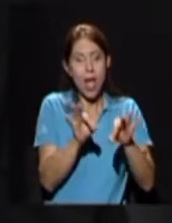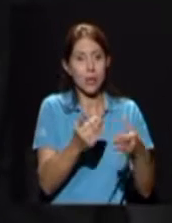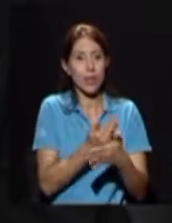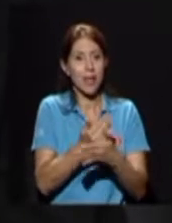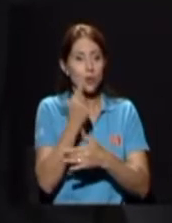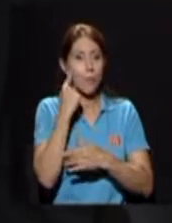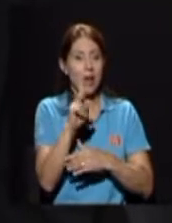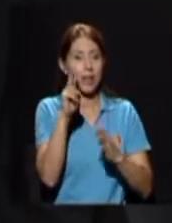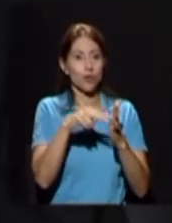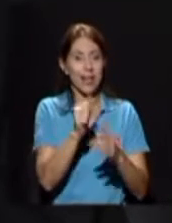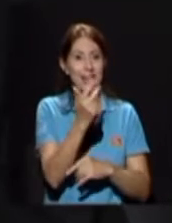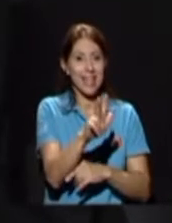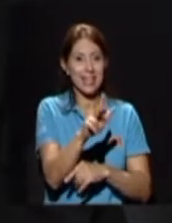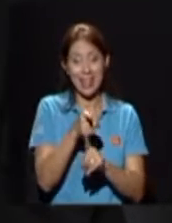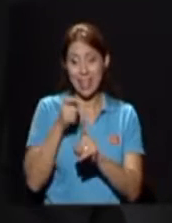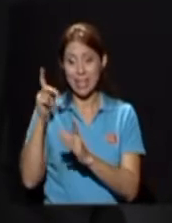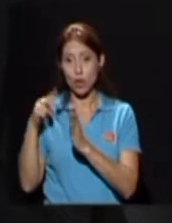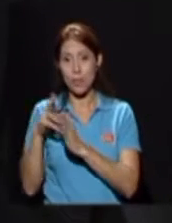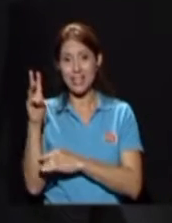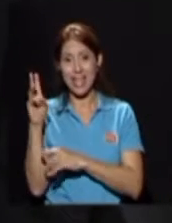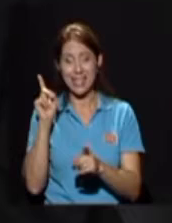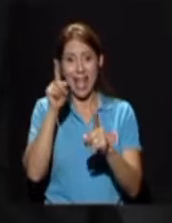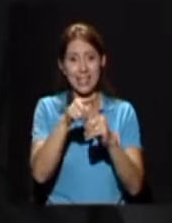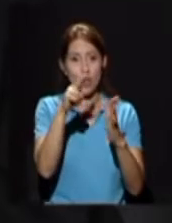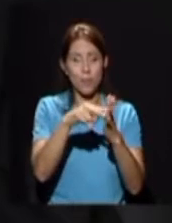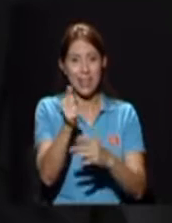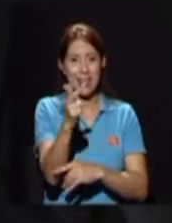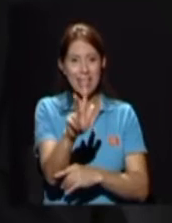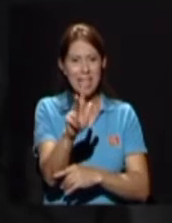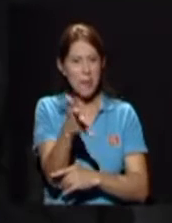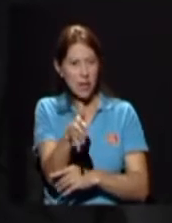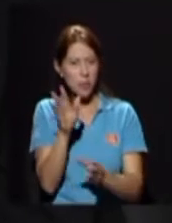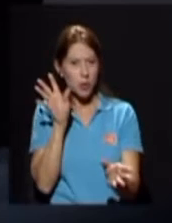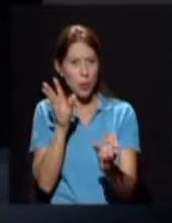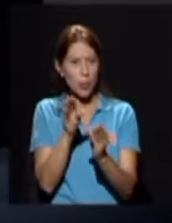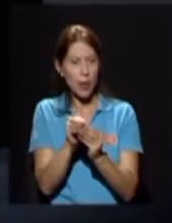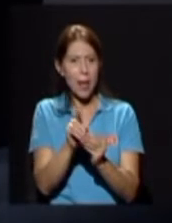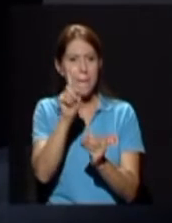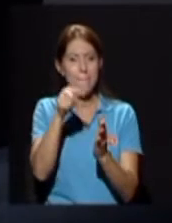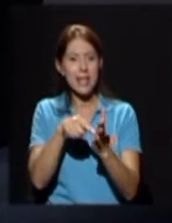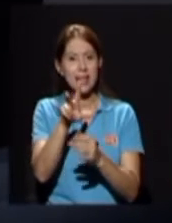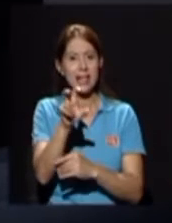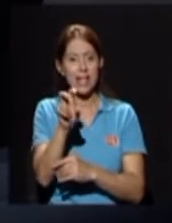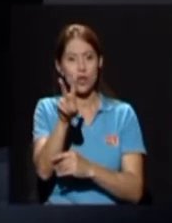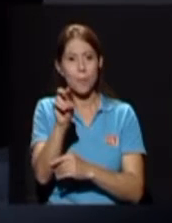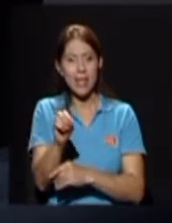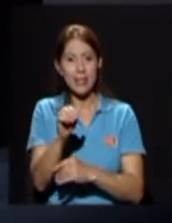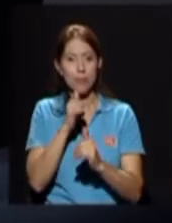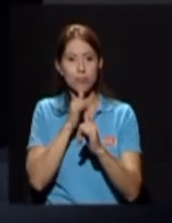2013 logramos contabilizar como 1.320 recursos de amparo